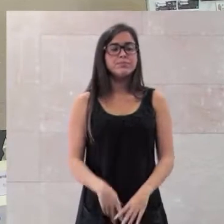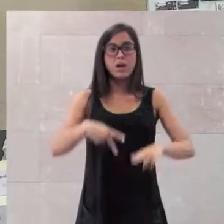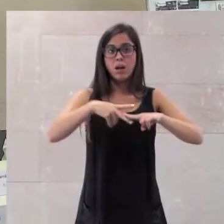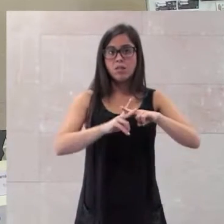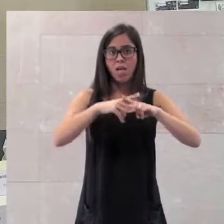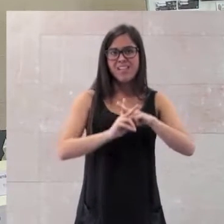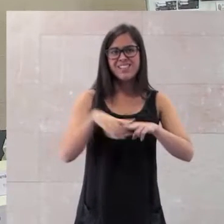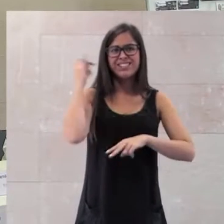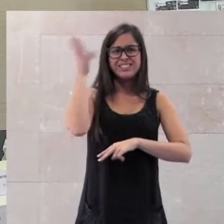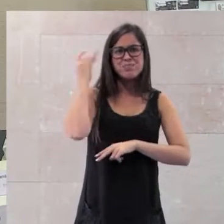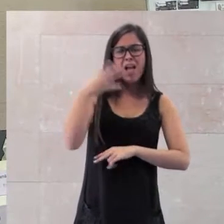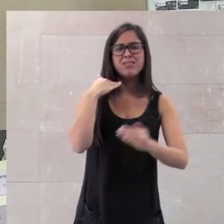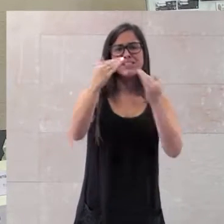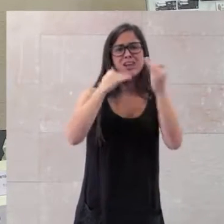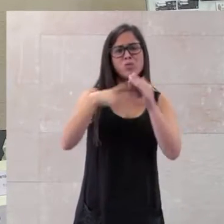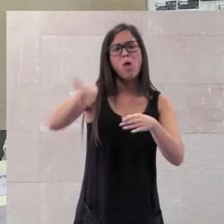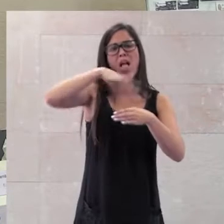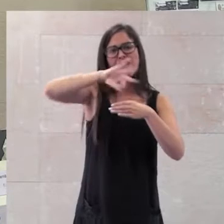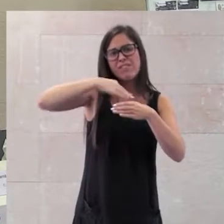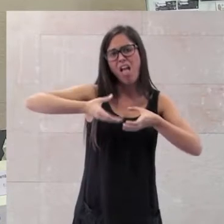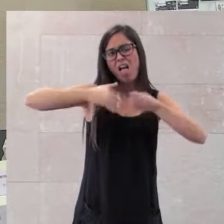Talleres, seminarios, tertulias, café,